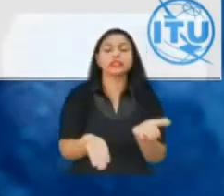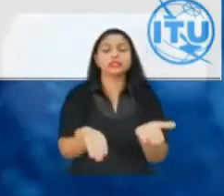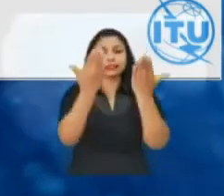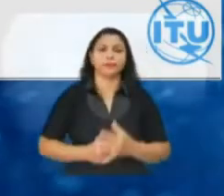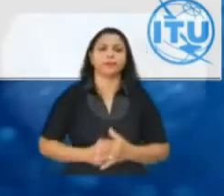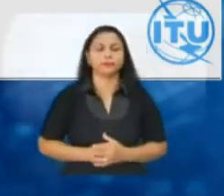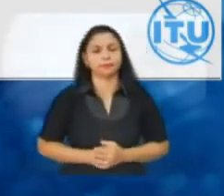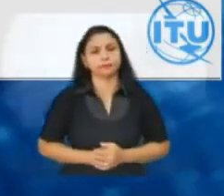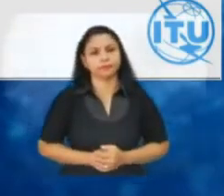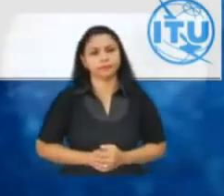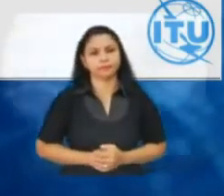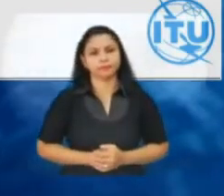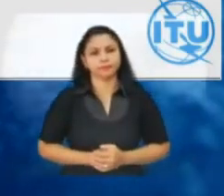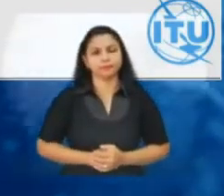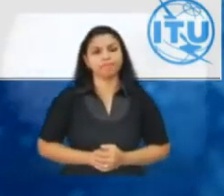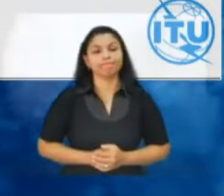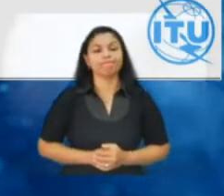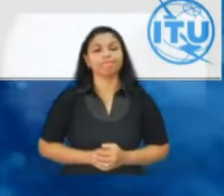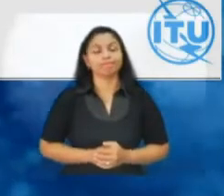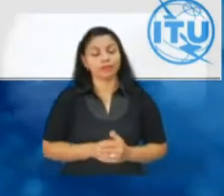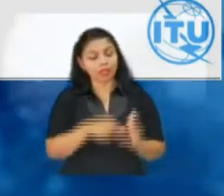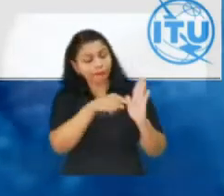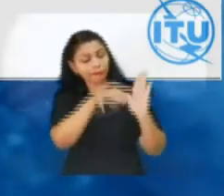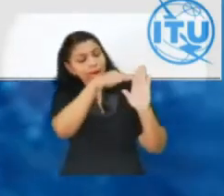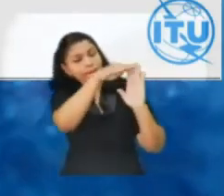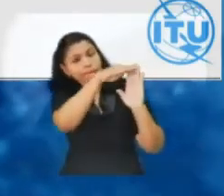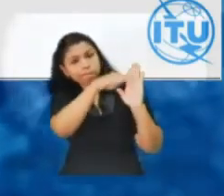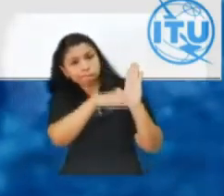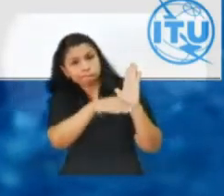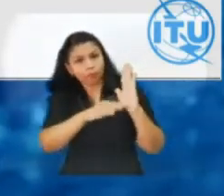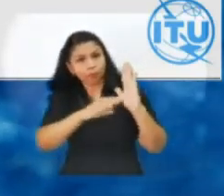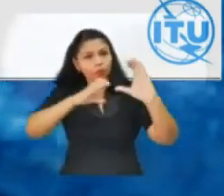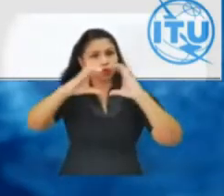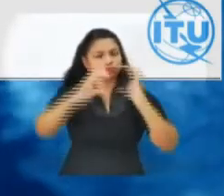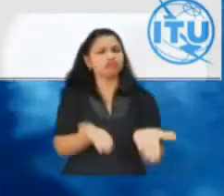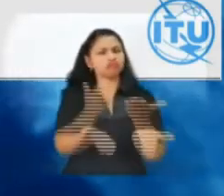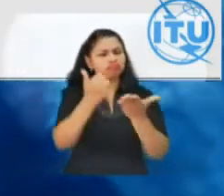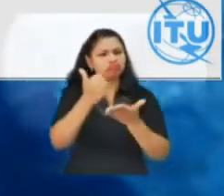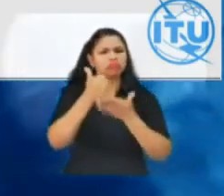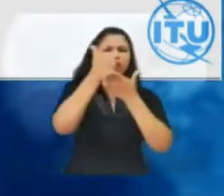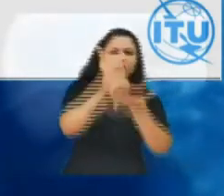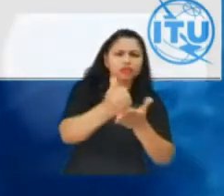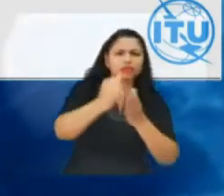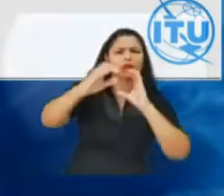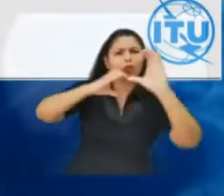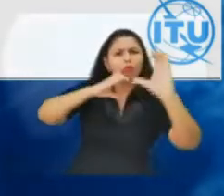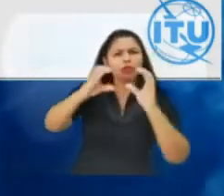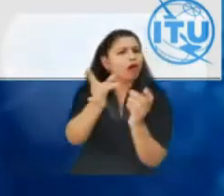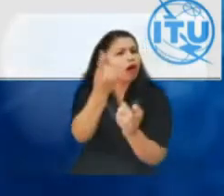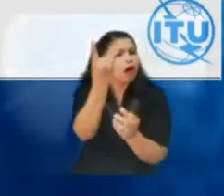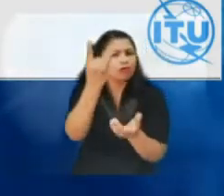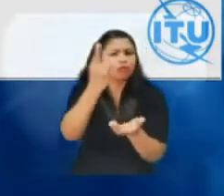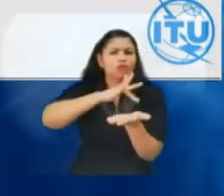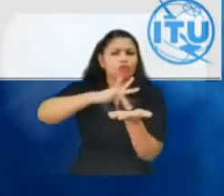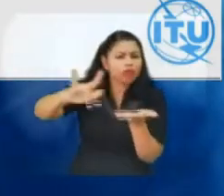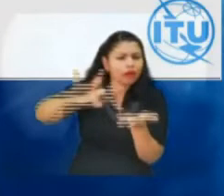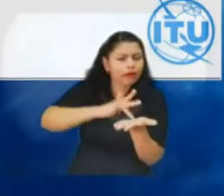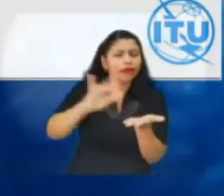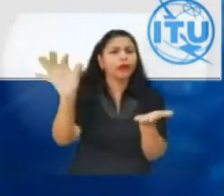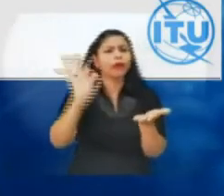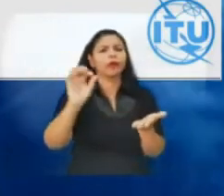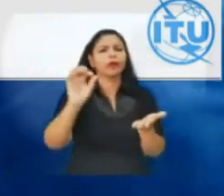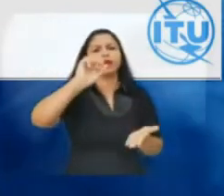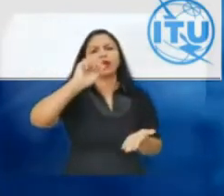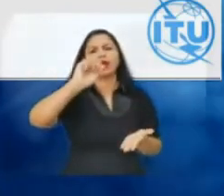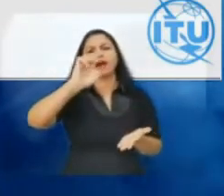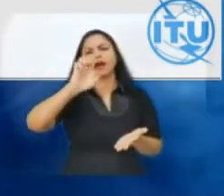asequibilidad. The radiocommunications permit el funcionamiento general de las comunicaciones de agencia, los sistemas aeronáuticos